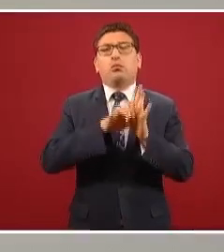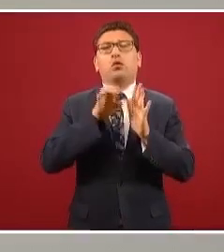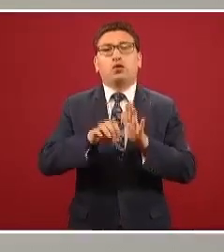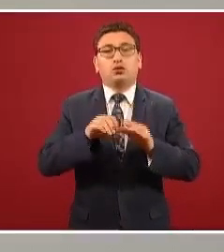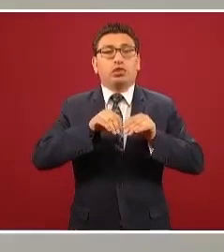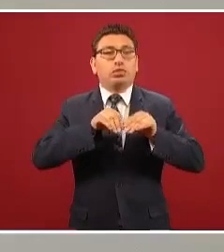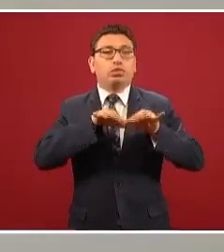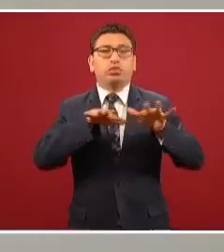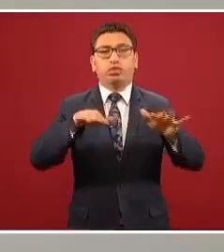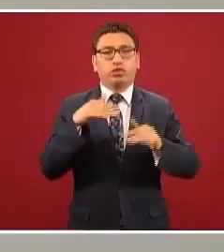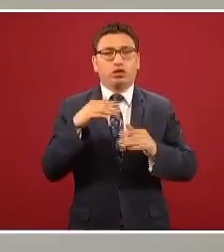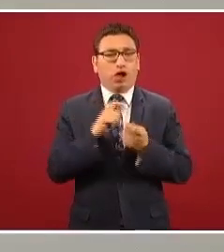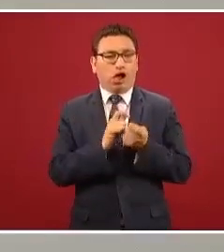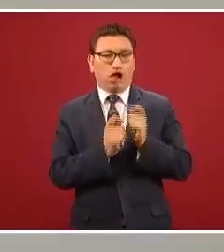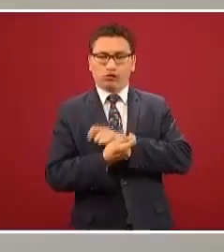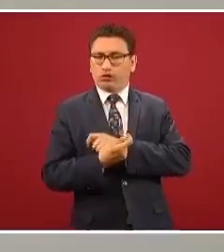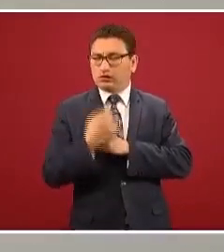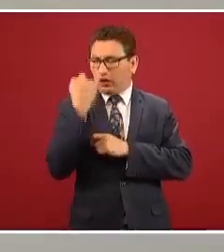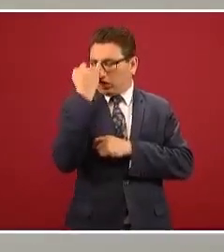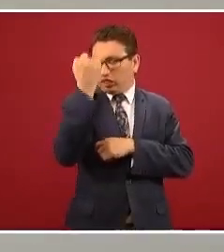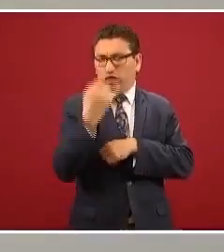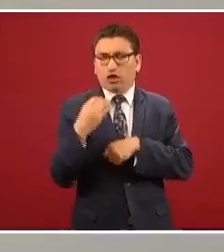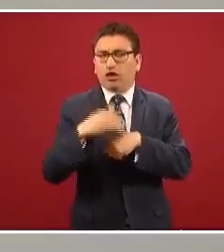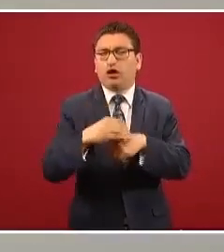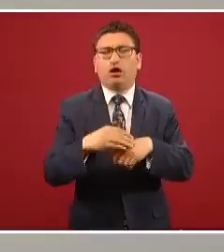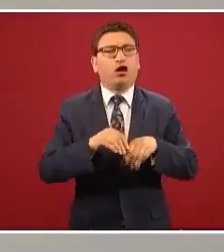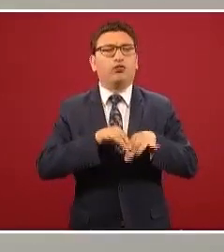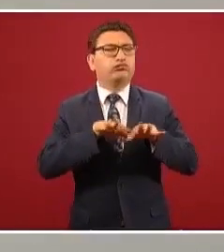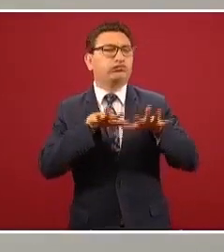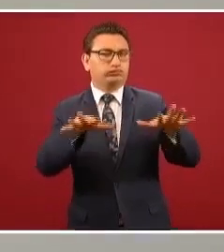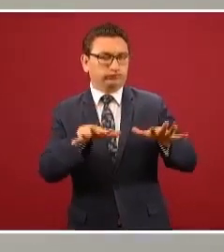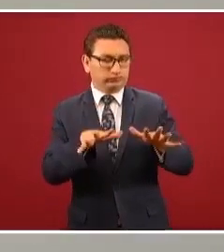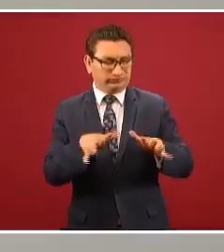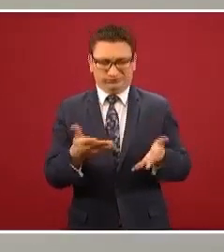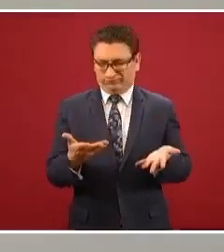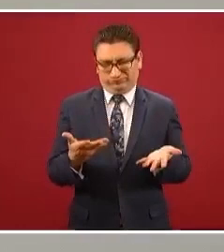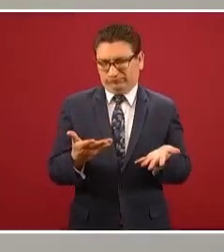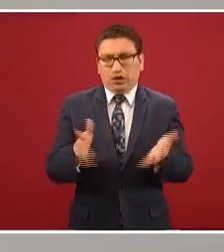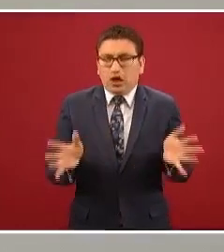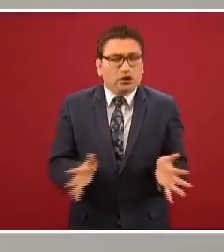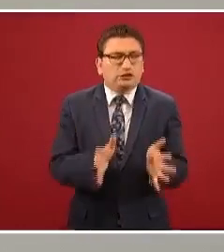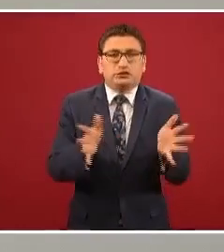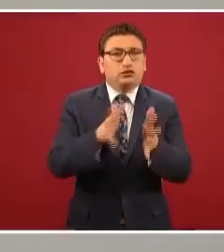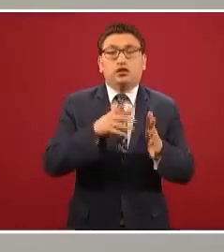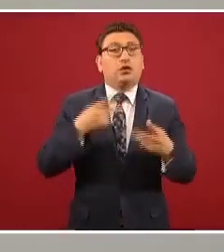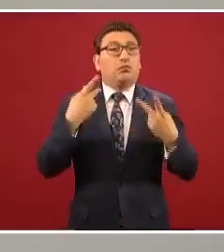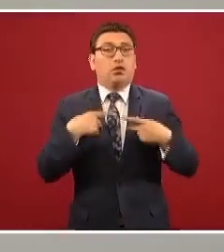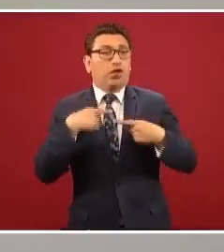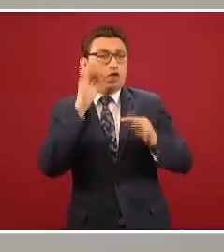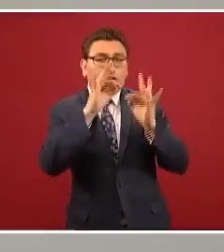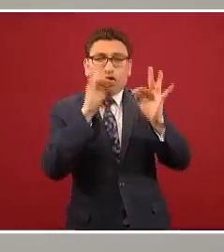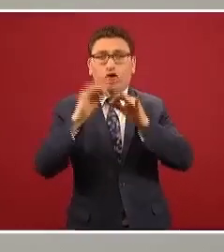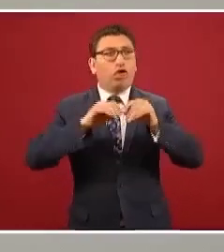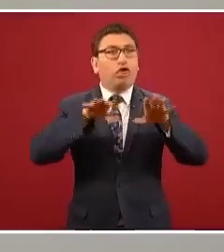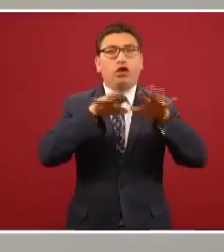empezar a distorsionar la información, caer en o fomentar estados de pánico y